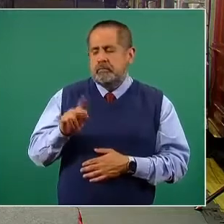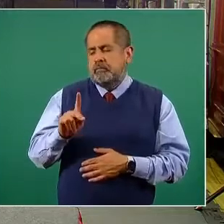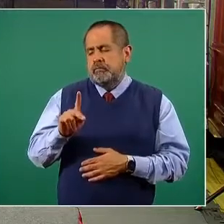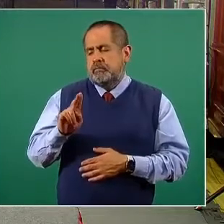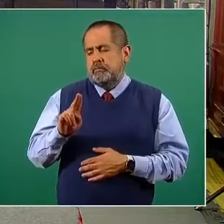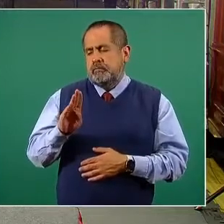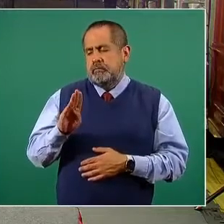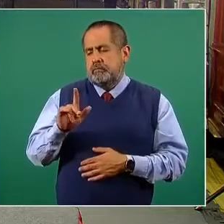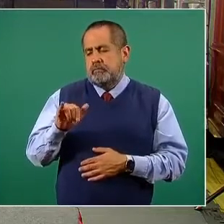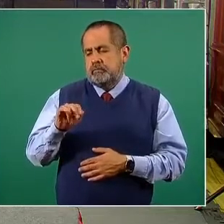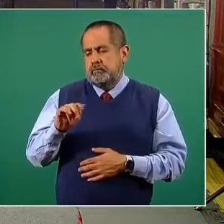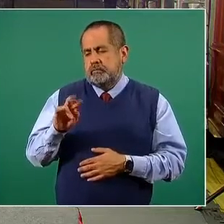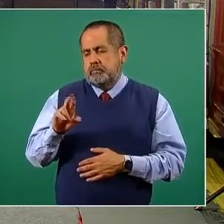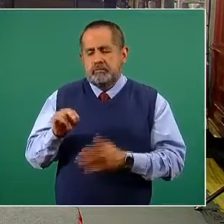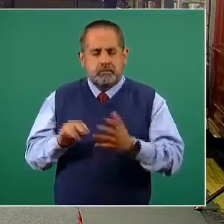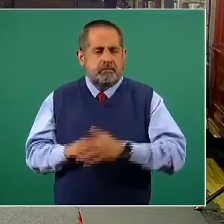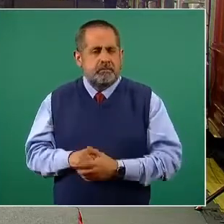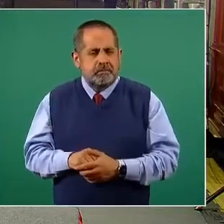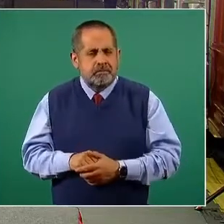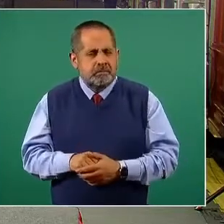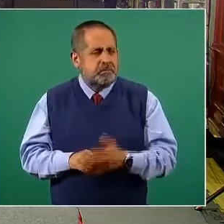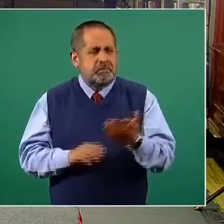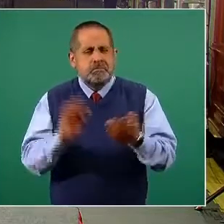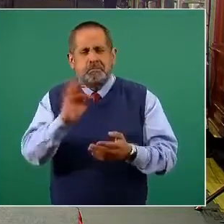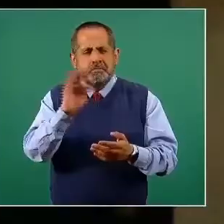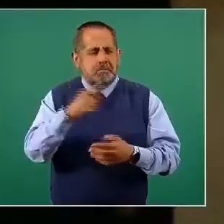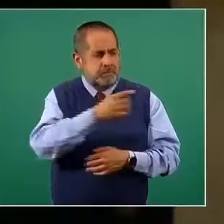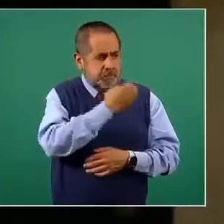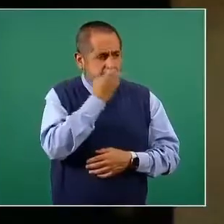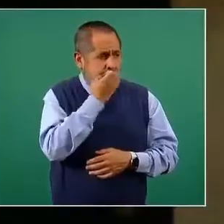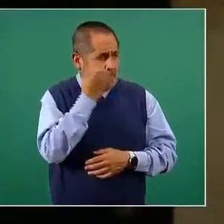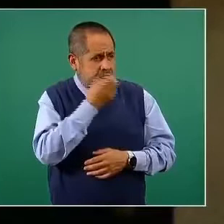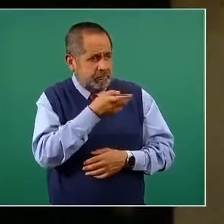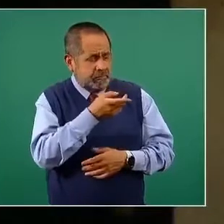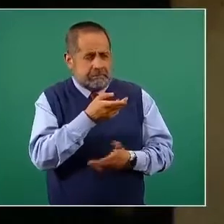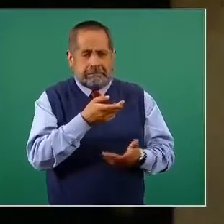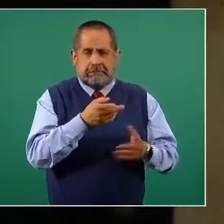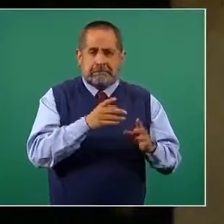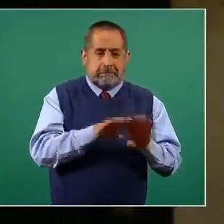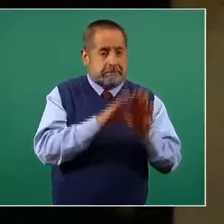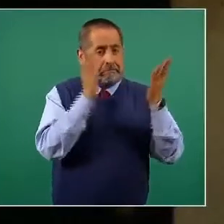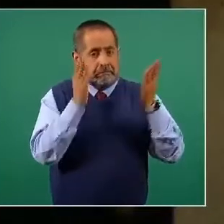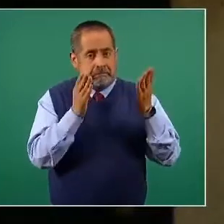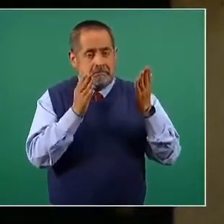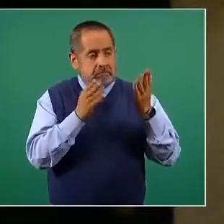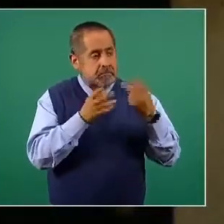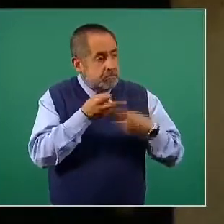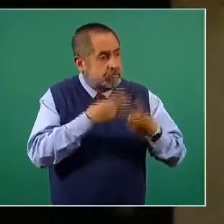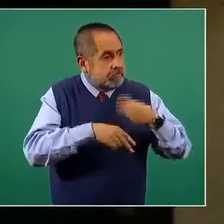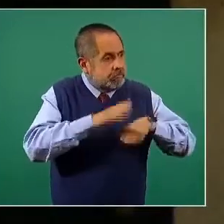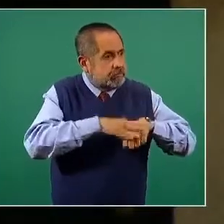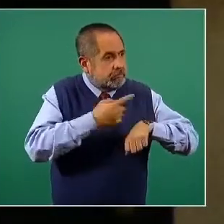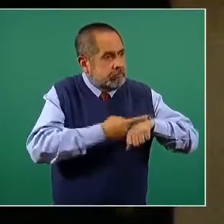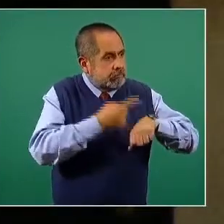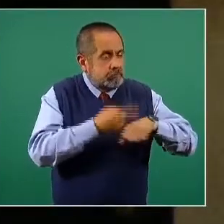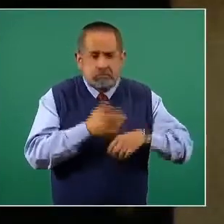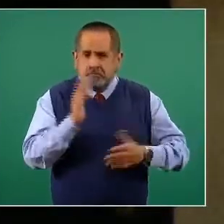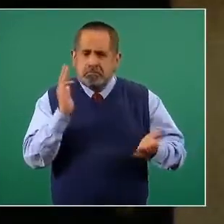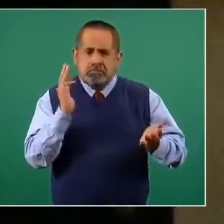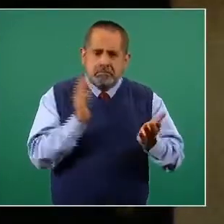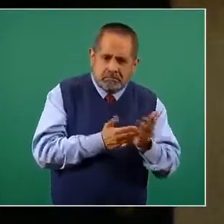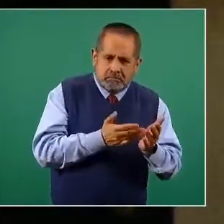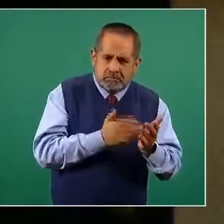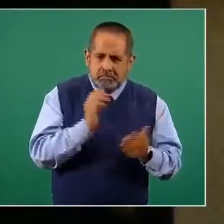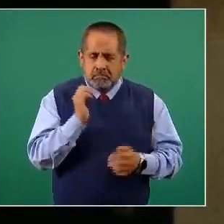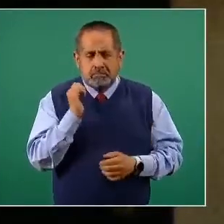retomando la pregunta del compañero, ¿cuáles serían las sanciones? ¿Llegarían a suspenderse las escuelas que continuarían abiertas por